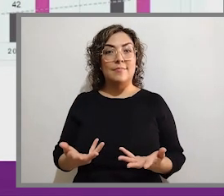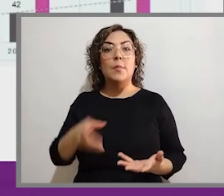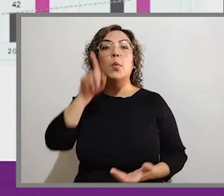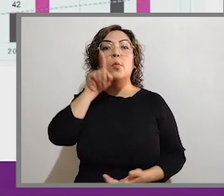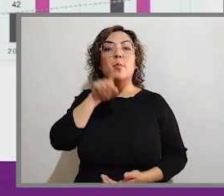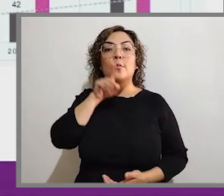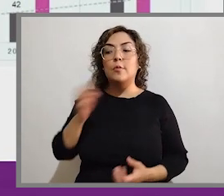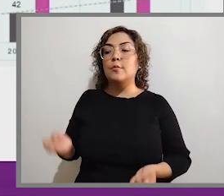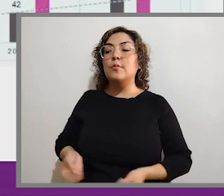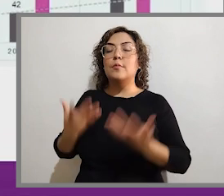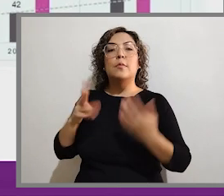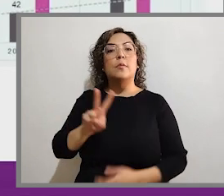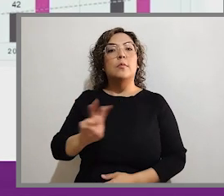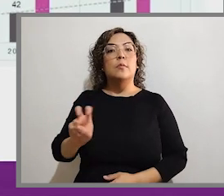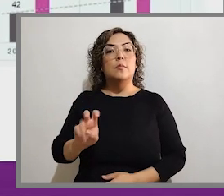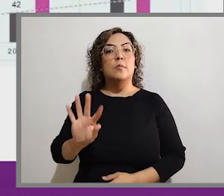en 246 a